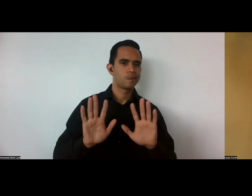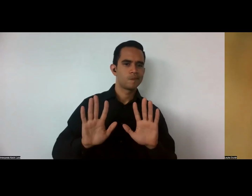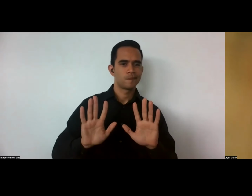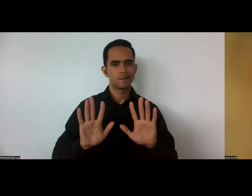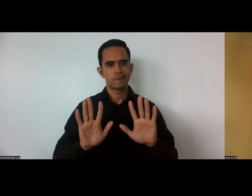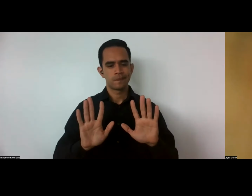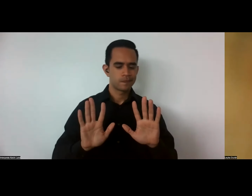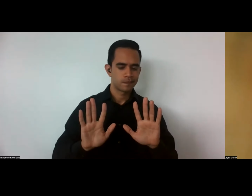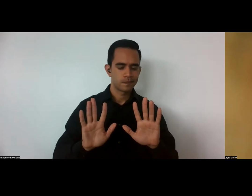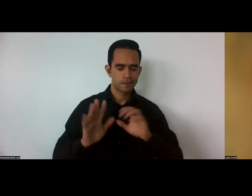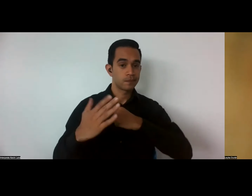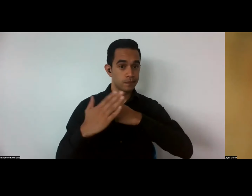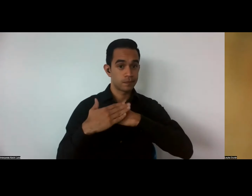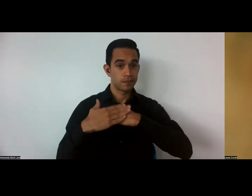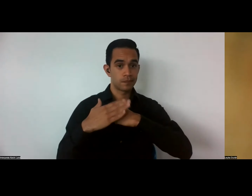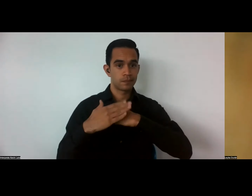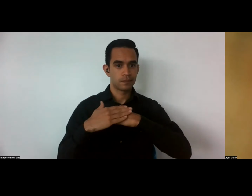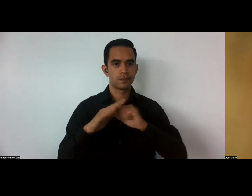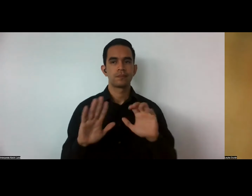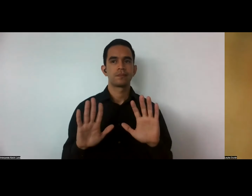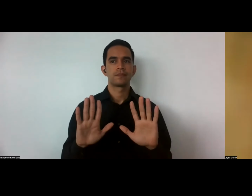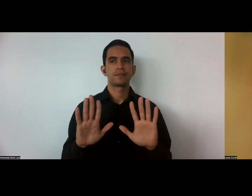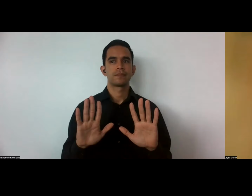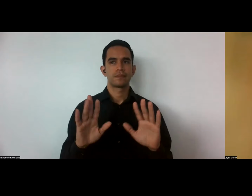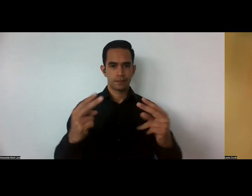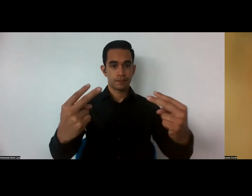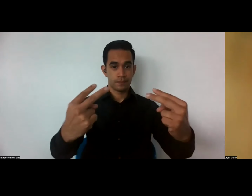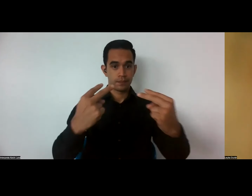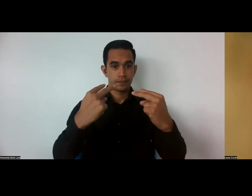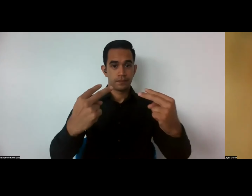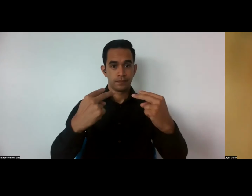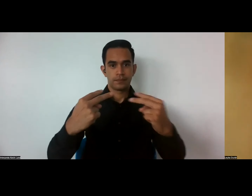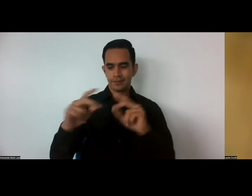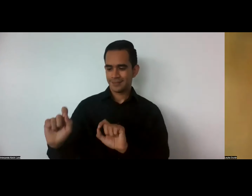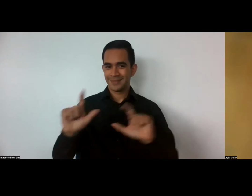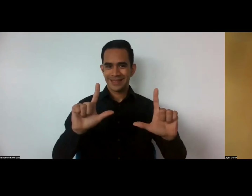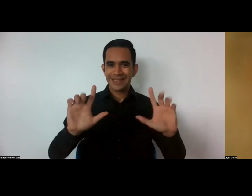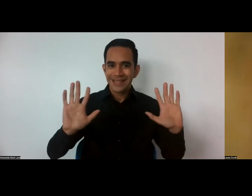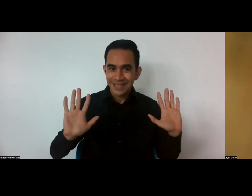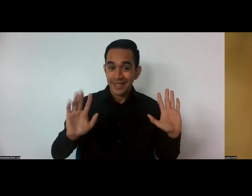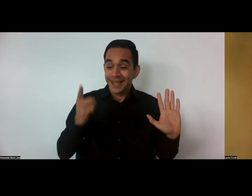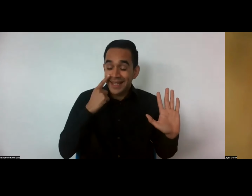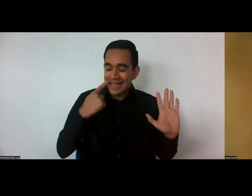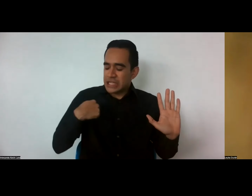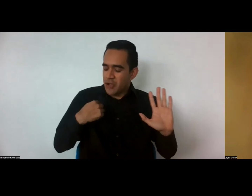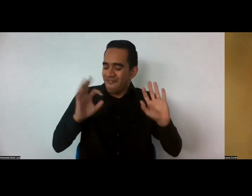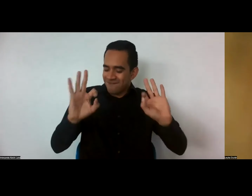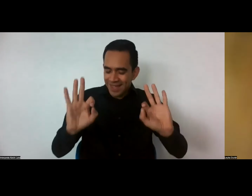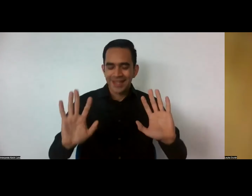Avísenme si logran ver mi pantalla. Vamos a ver si lo estoy haciendo bien.